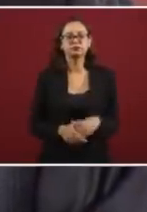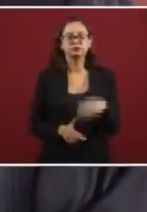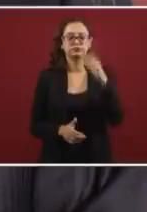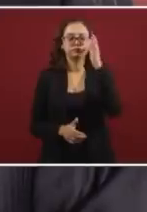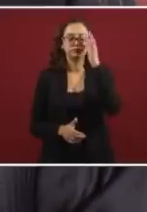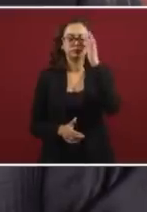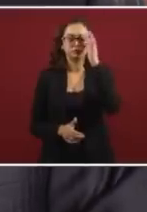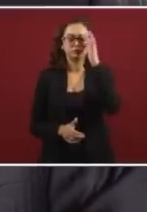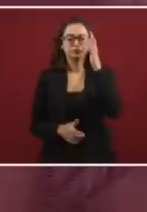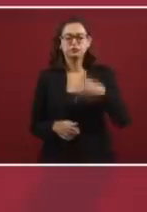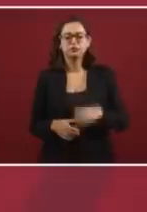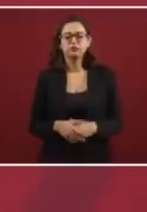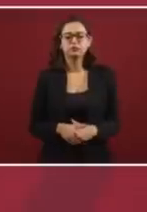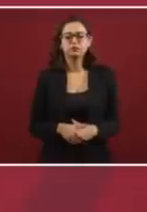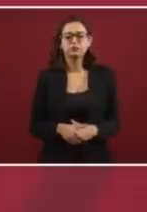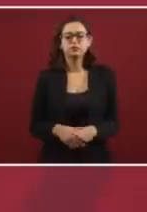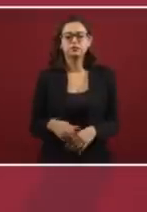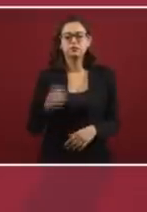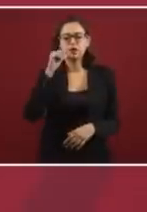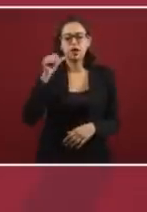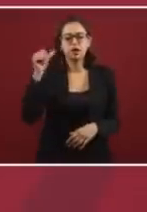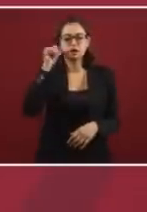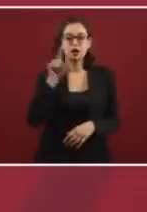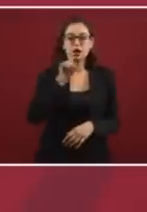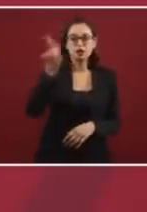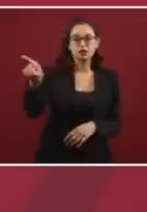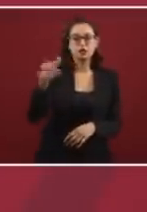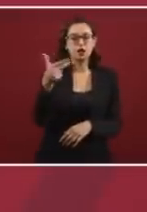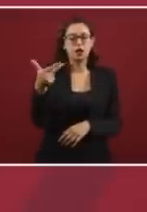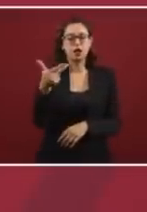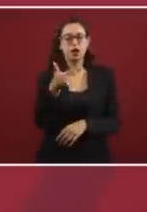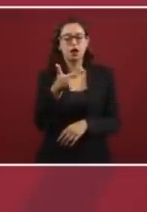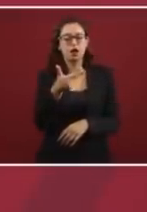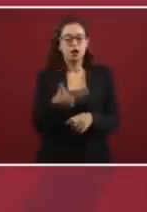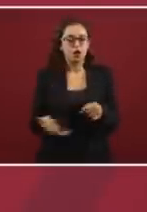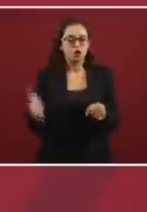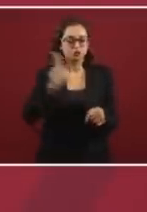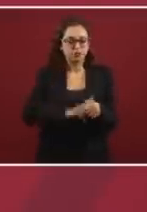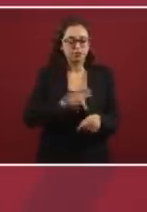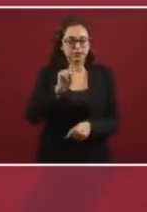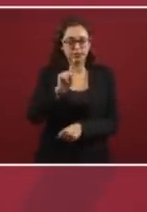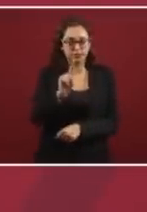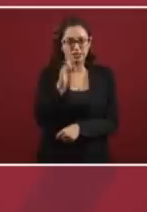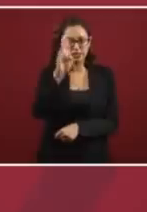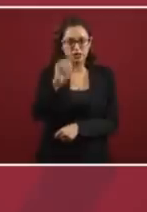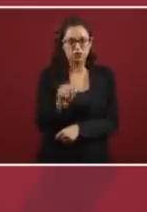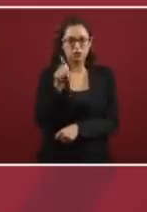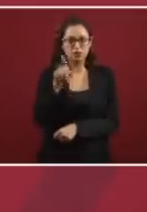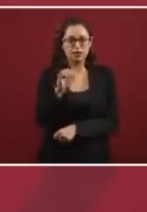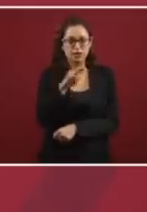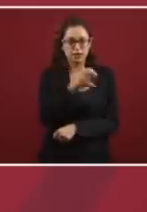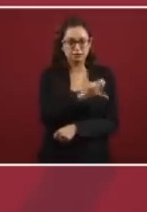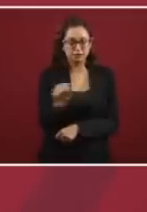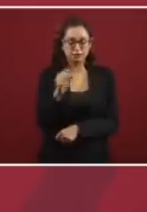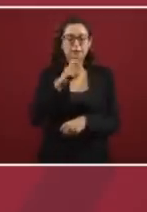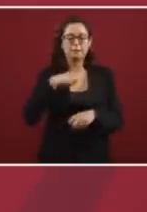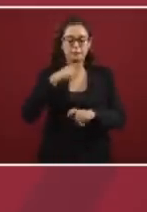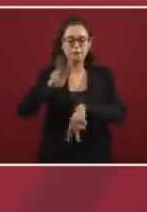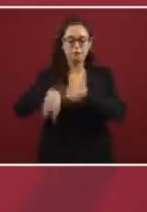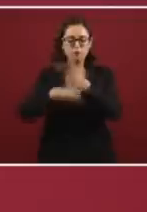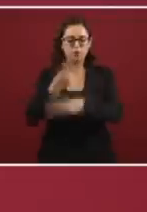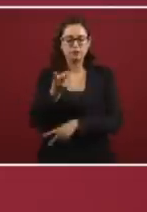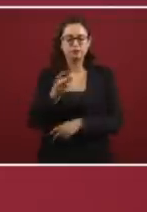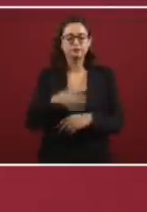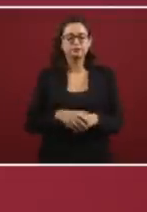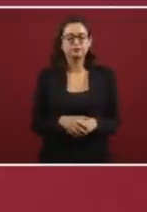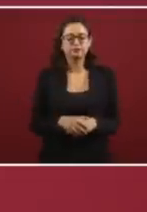visité el hospital número 79 del imptce bienestar y